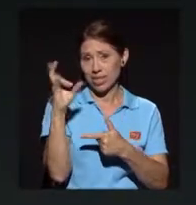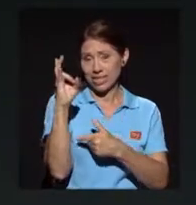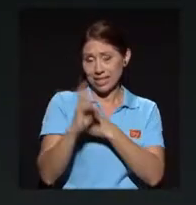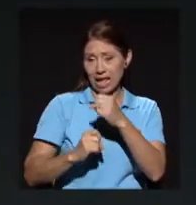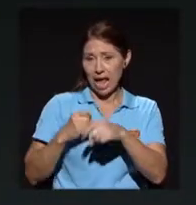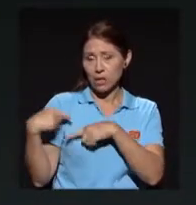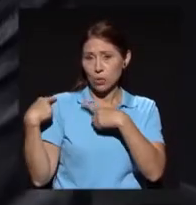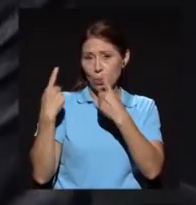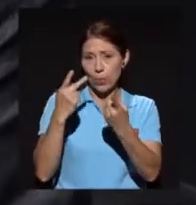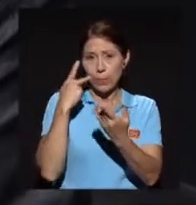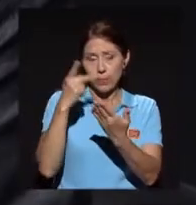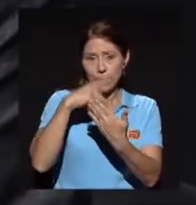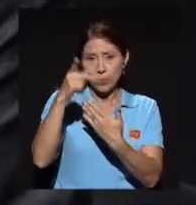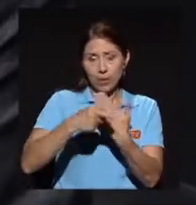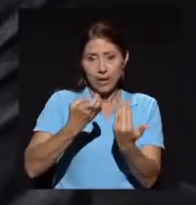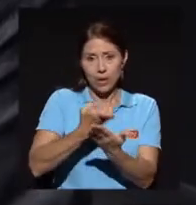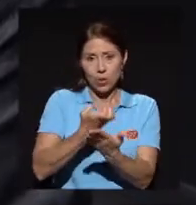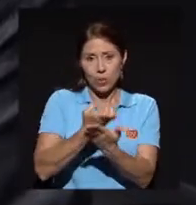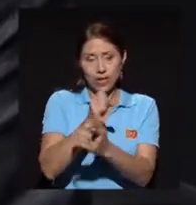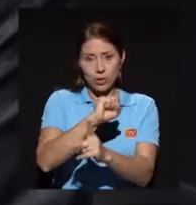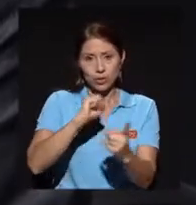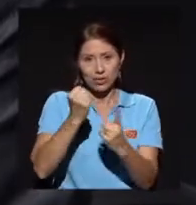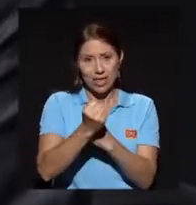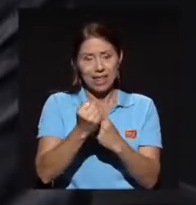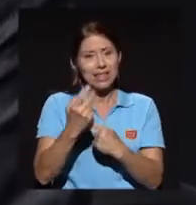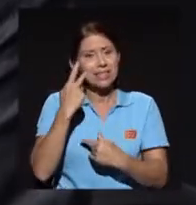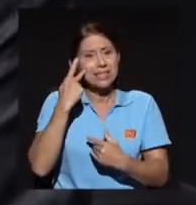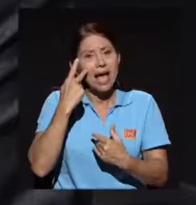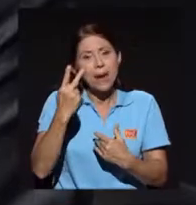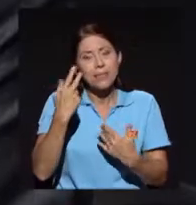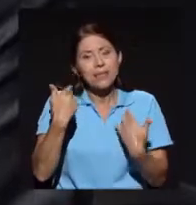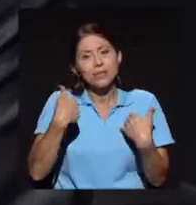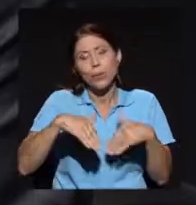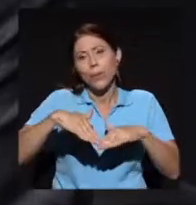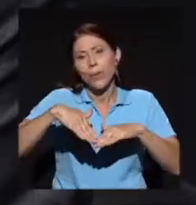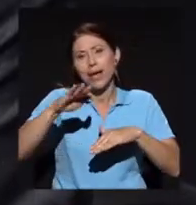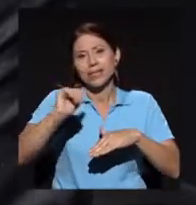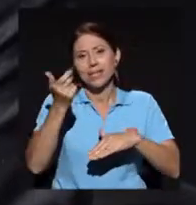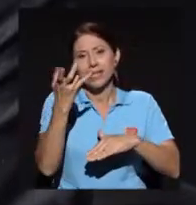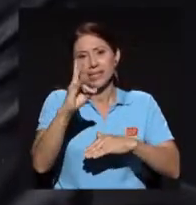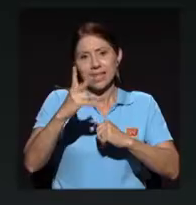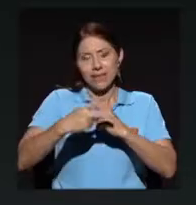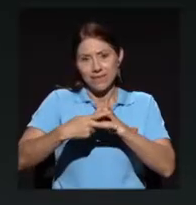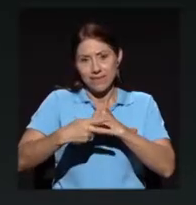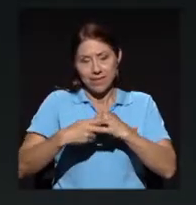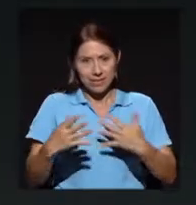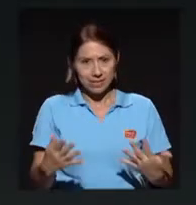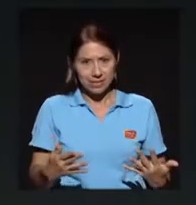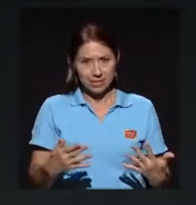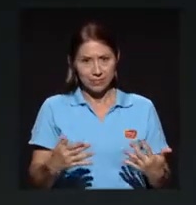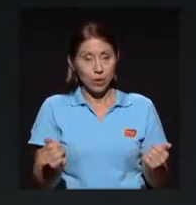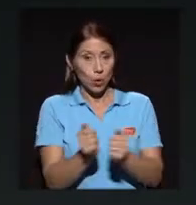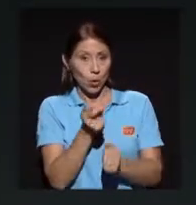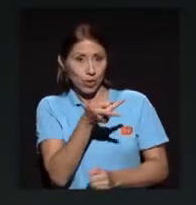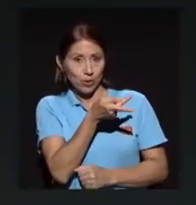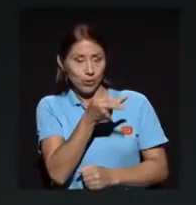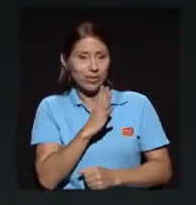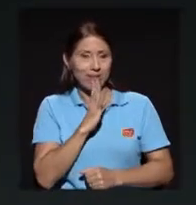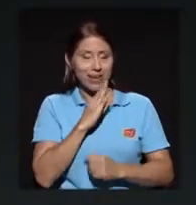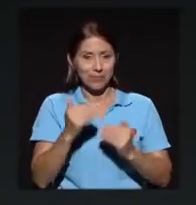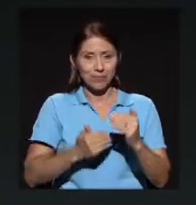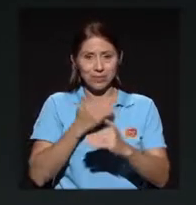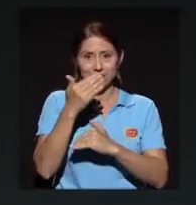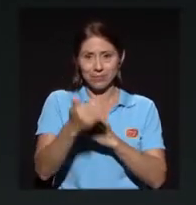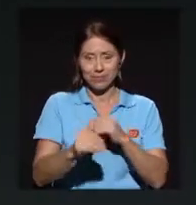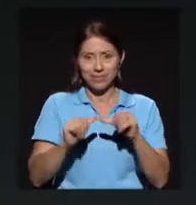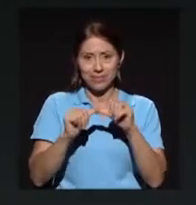sociedad y han visto más de siete veces estoy seguro con ellos hablaremos una vez que el canal